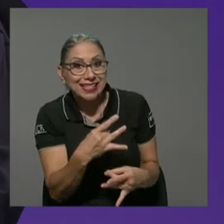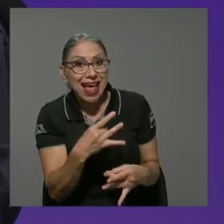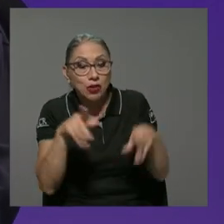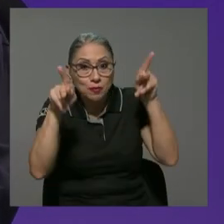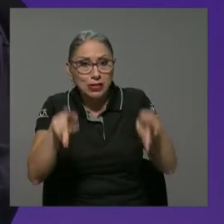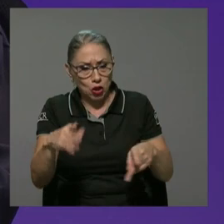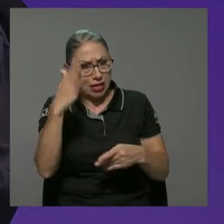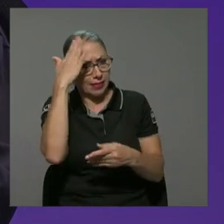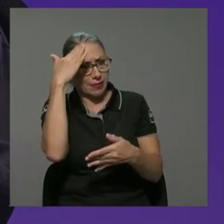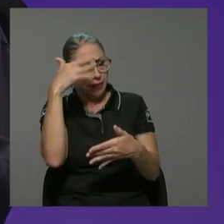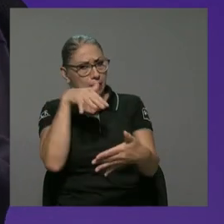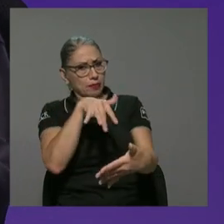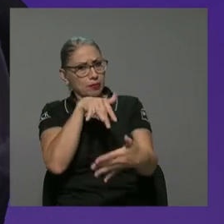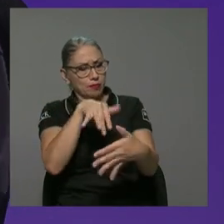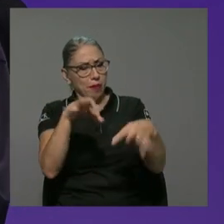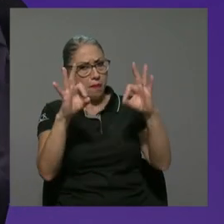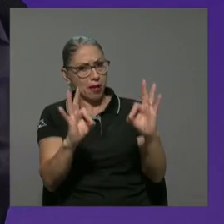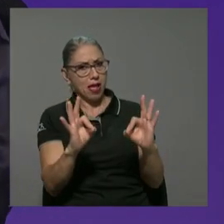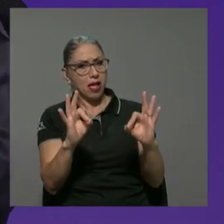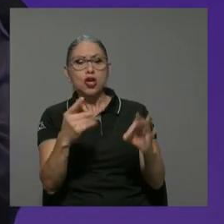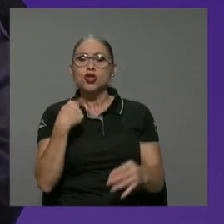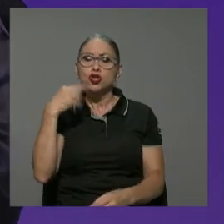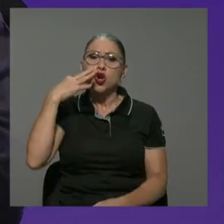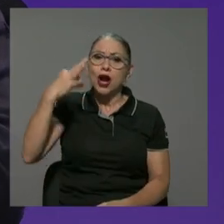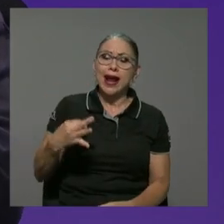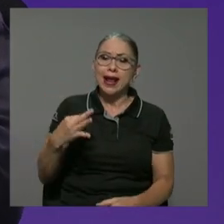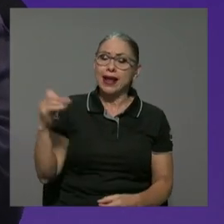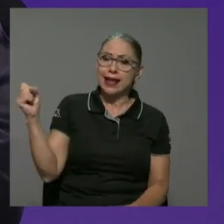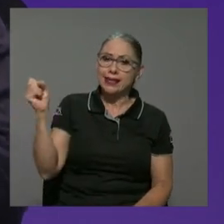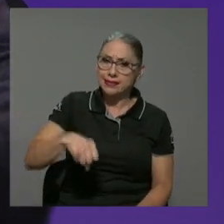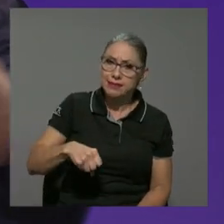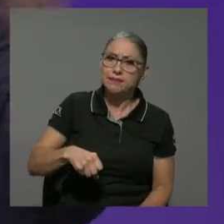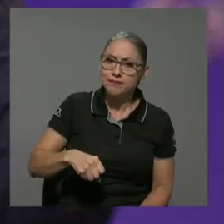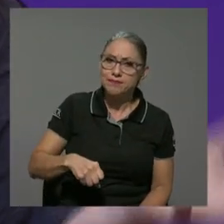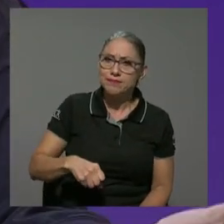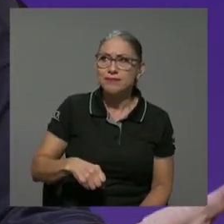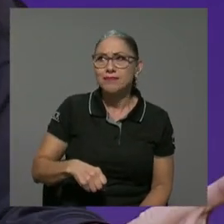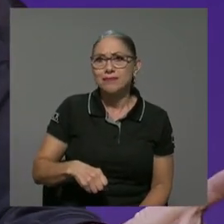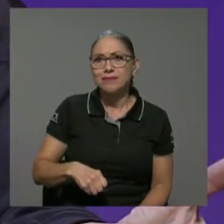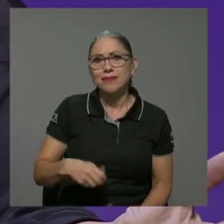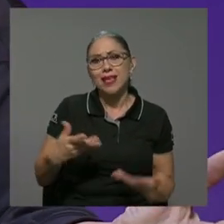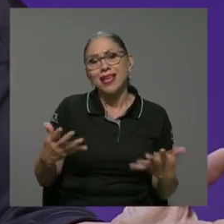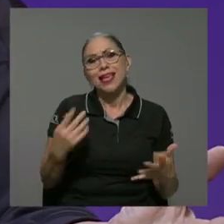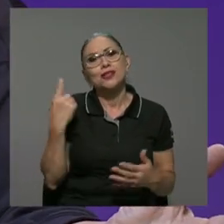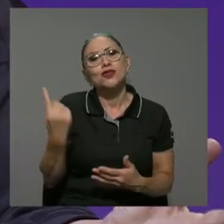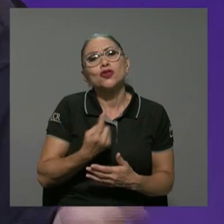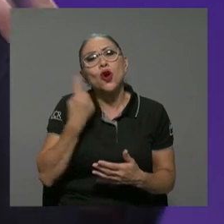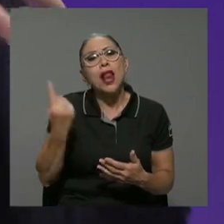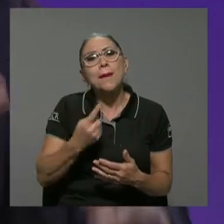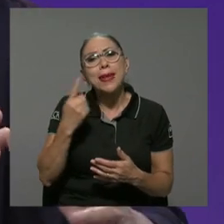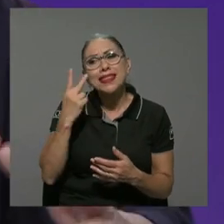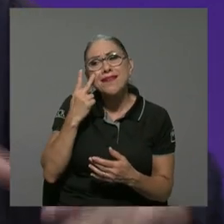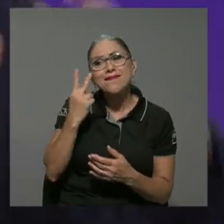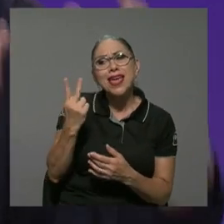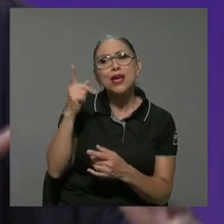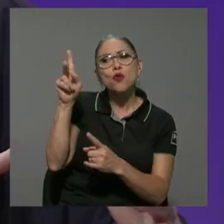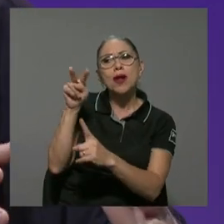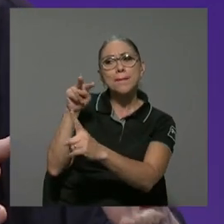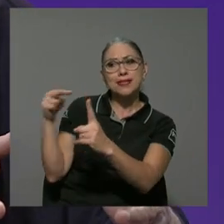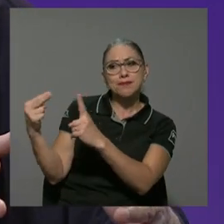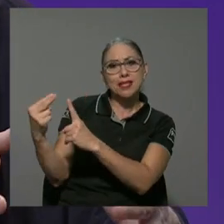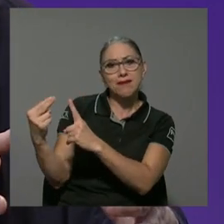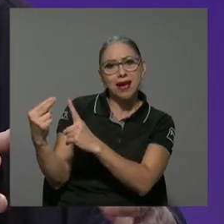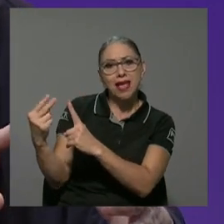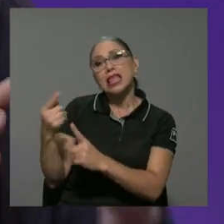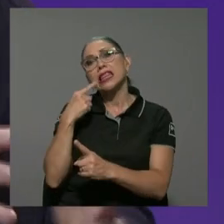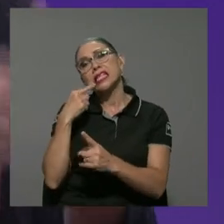creo que sí, que es muy... que juegan solo con un lado de la ecuación, eso de que hay poca plata y que entonces